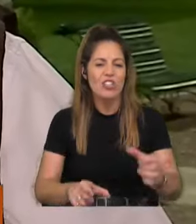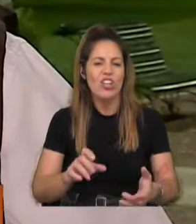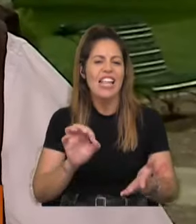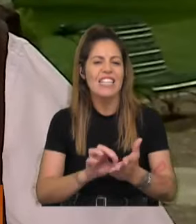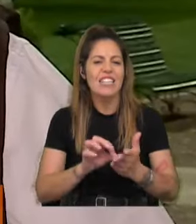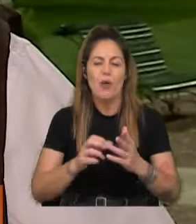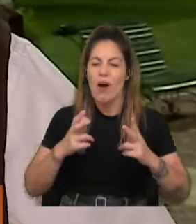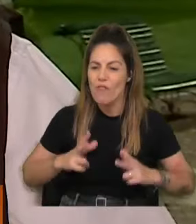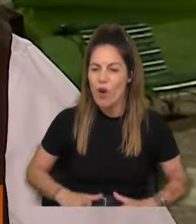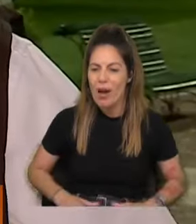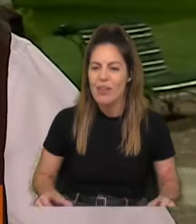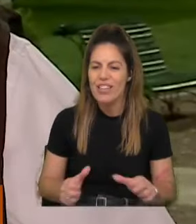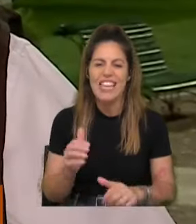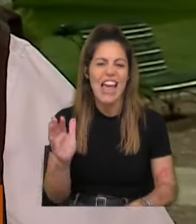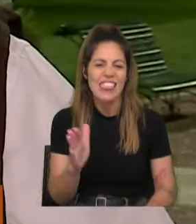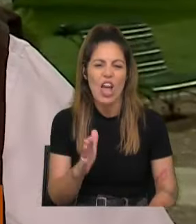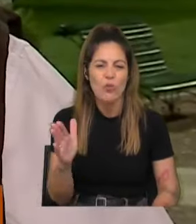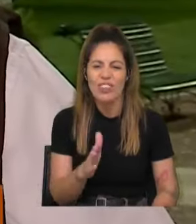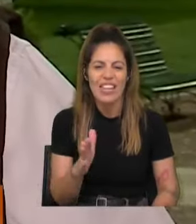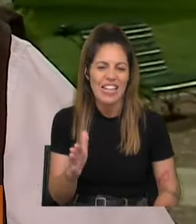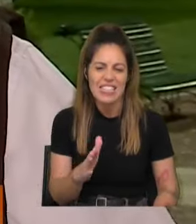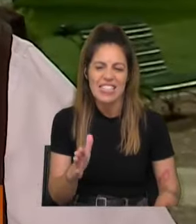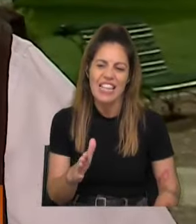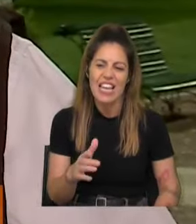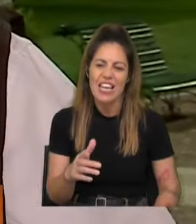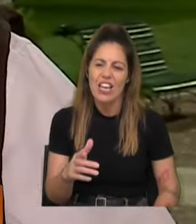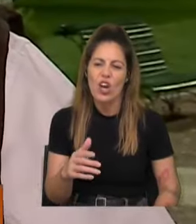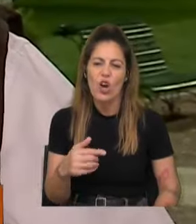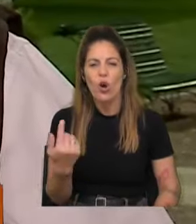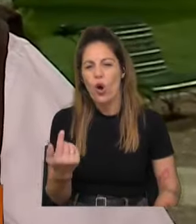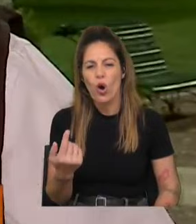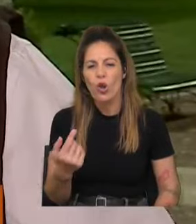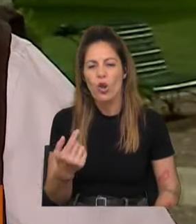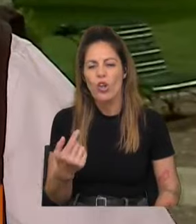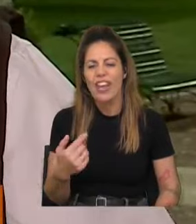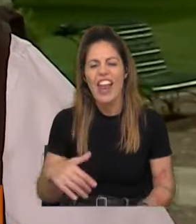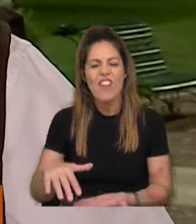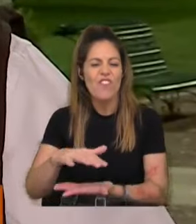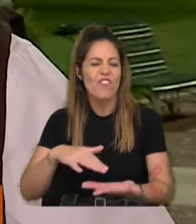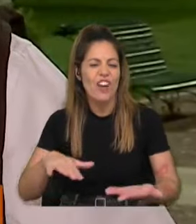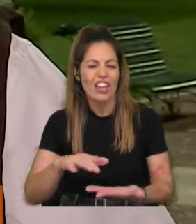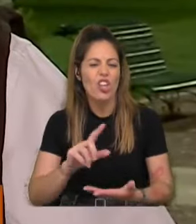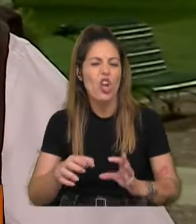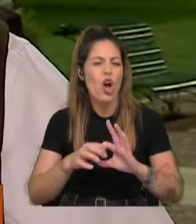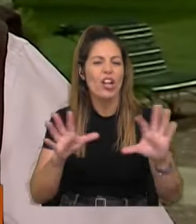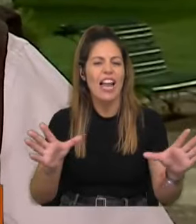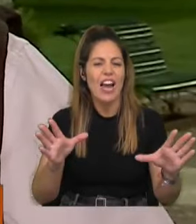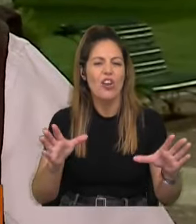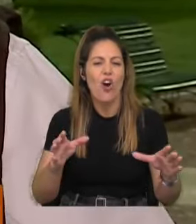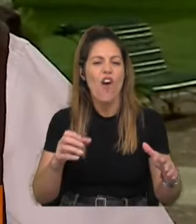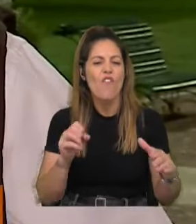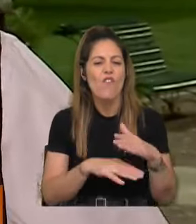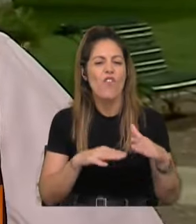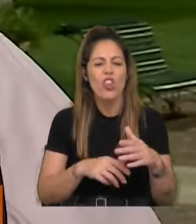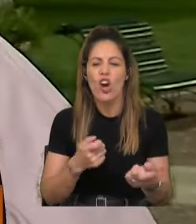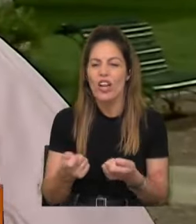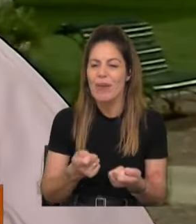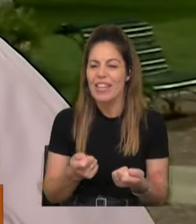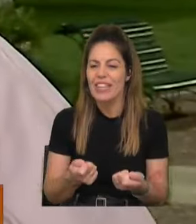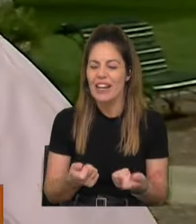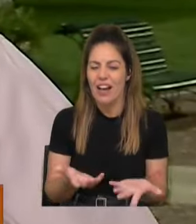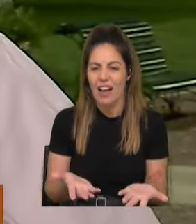formal y lo va a llevar a endeudarse de repente con el con el usurero de barrio donde no están muy claros Cuáles son los fondos que maneja digamos Bueno